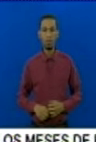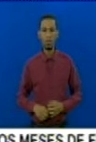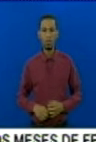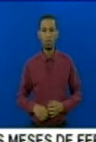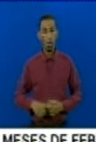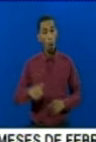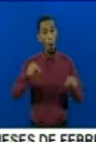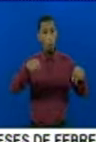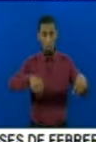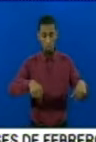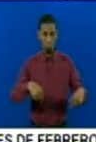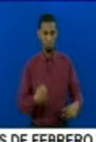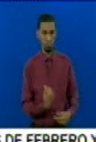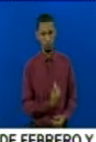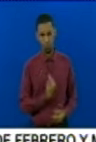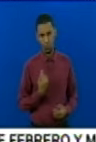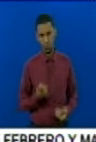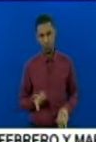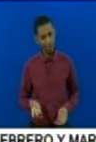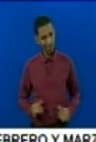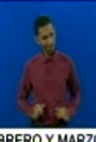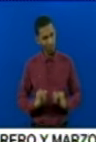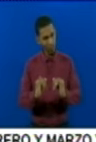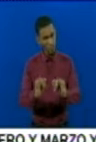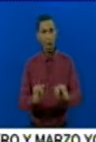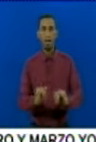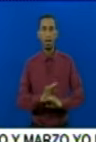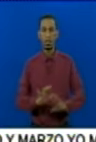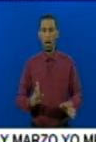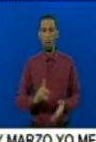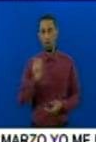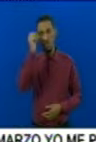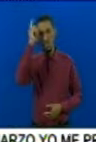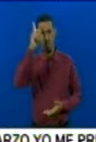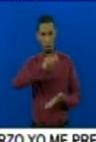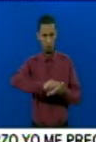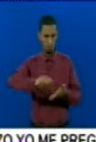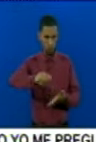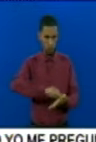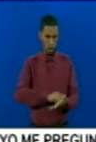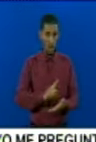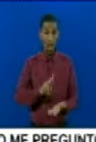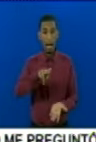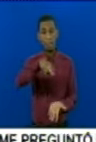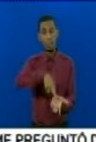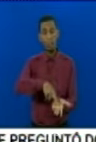nosotros podemos afirmar que a partir de una estrategia que el martes,